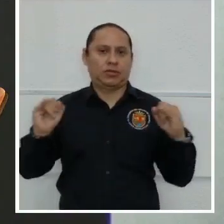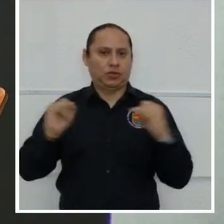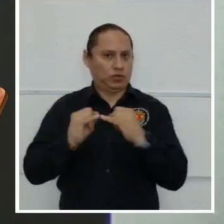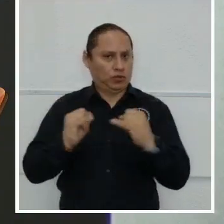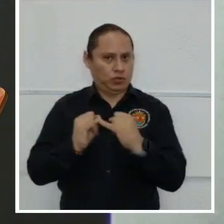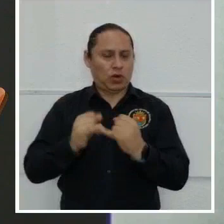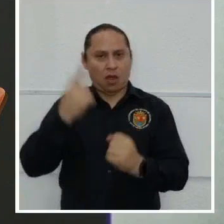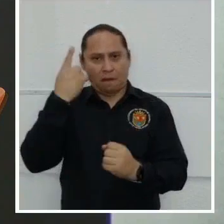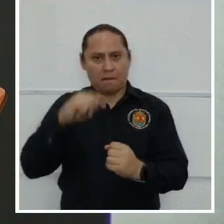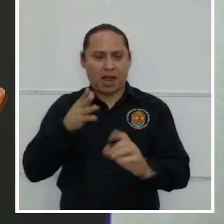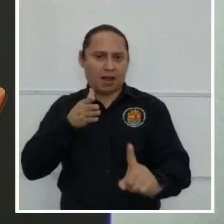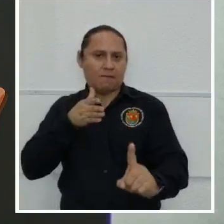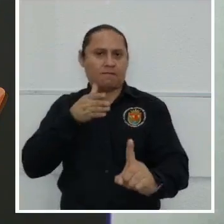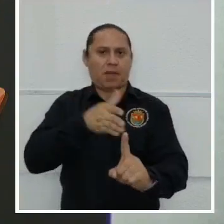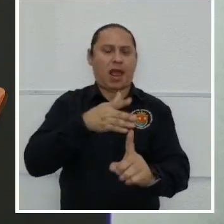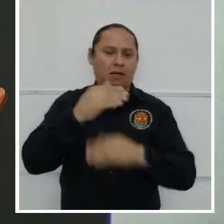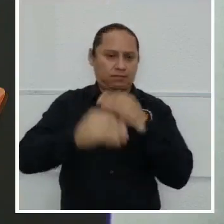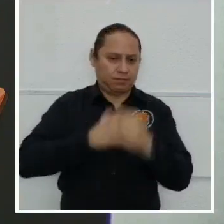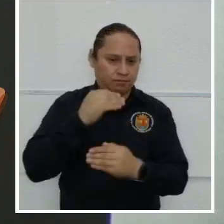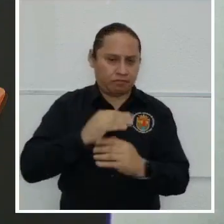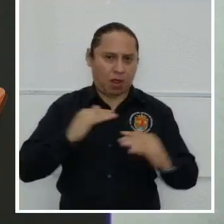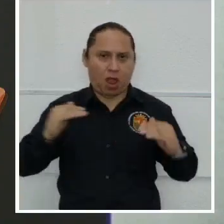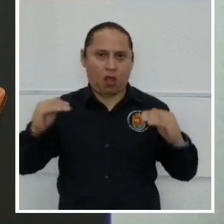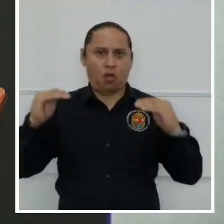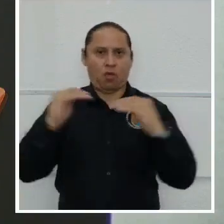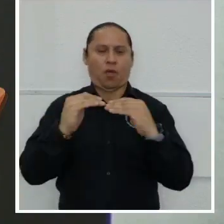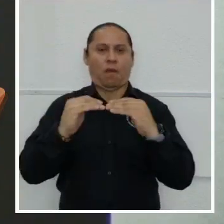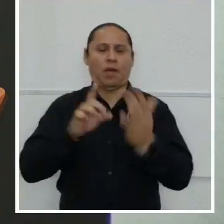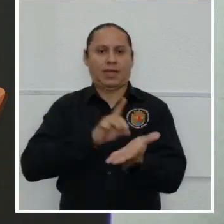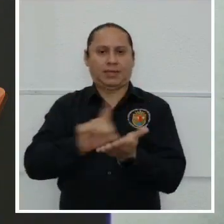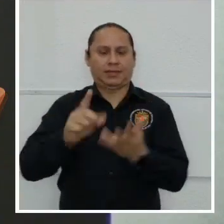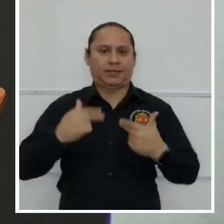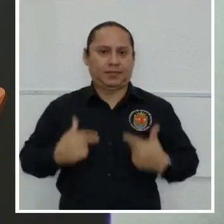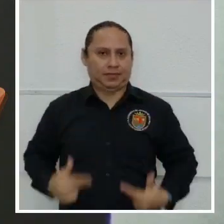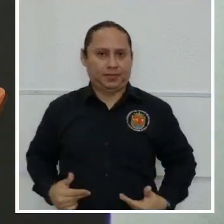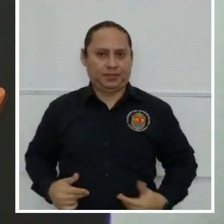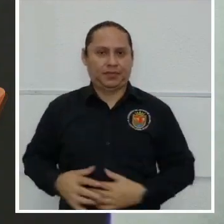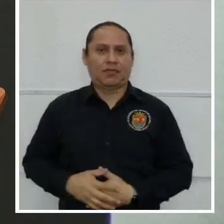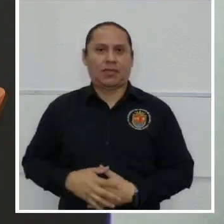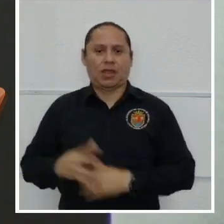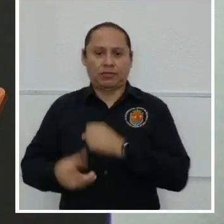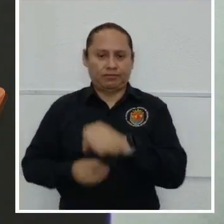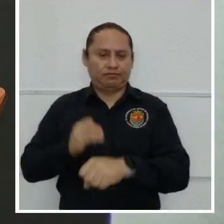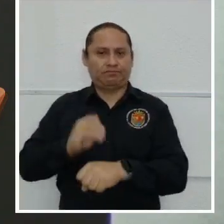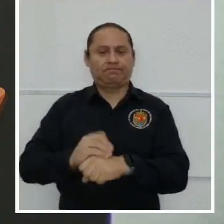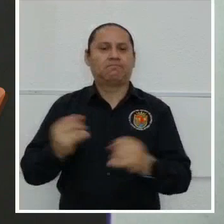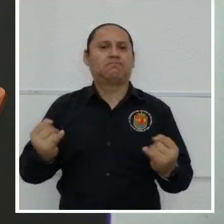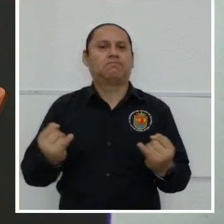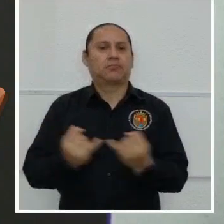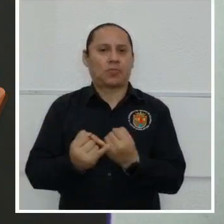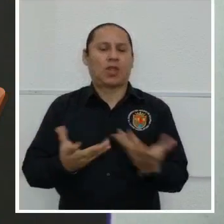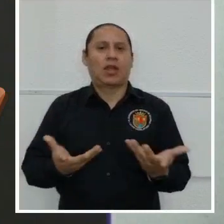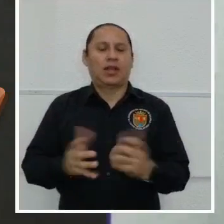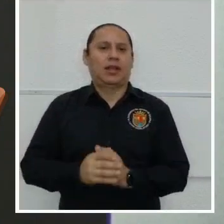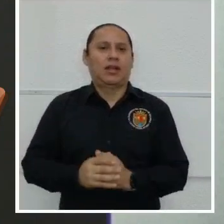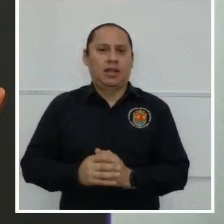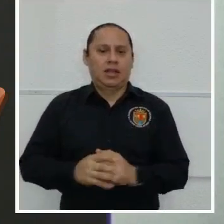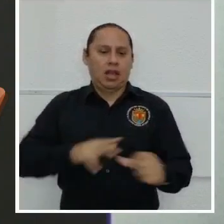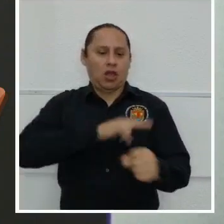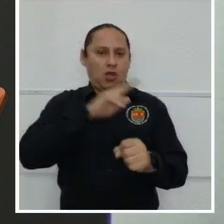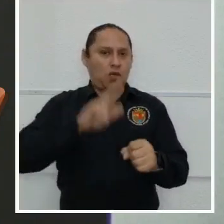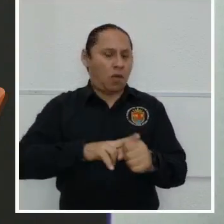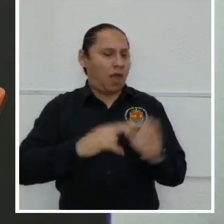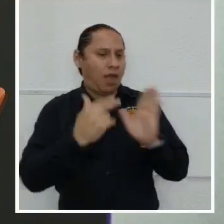un enfoque transversal y progresivo de igualdad y de derechos humanos, incorporando preceptos jurídicos y